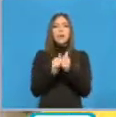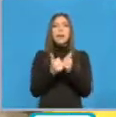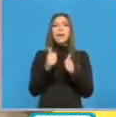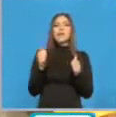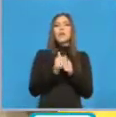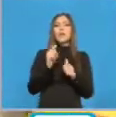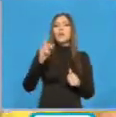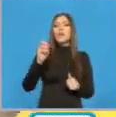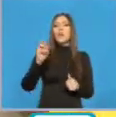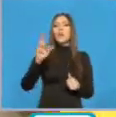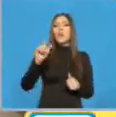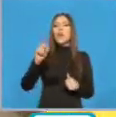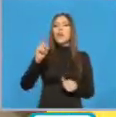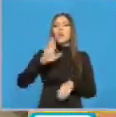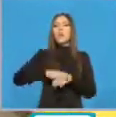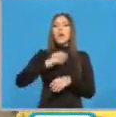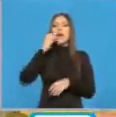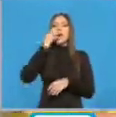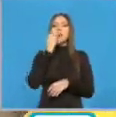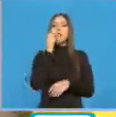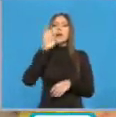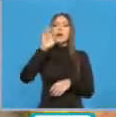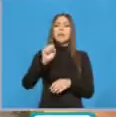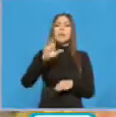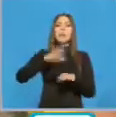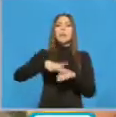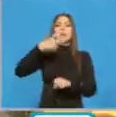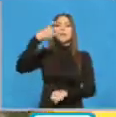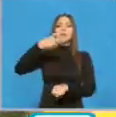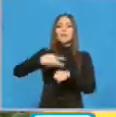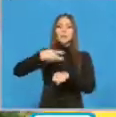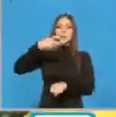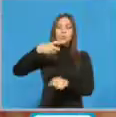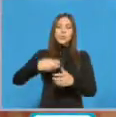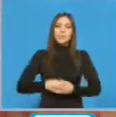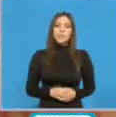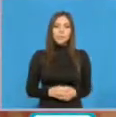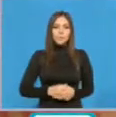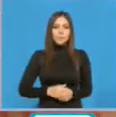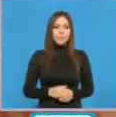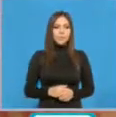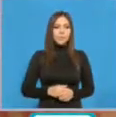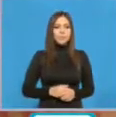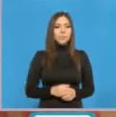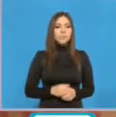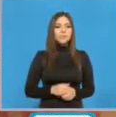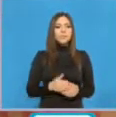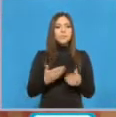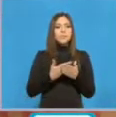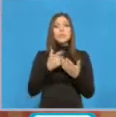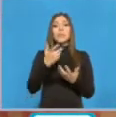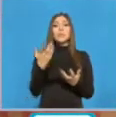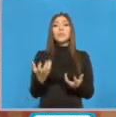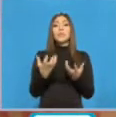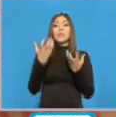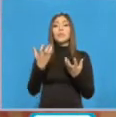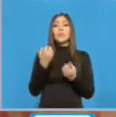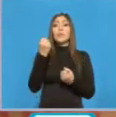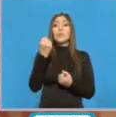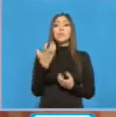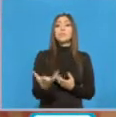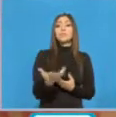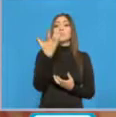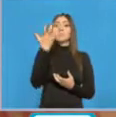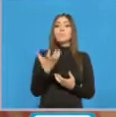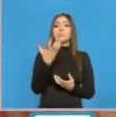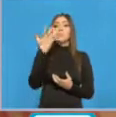lo... y es crocante, ¿no? Exactamente. Qué rico. Sí. Eso, Lili, vamos a subirle un poquito. Recuerden que esa temperatura muy controlada, no se